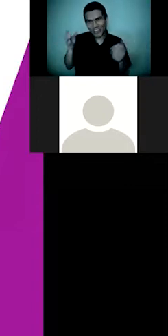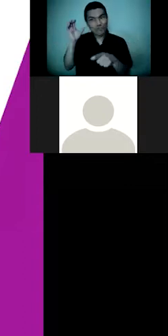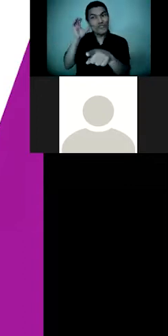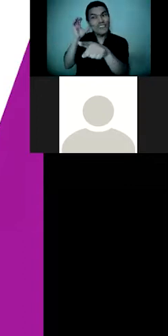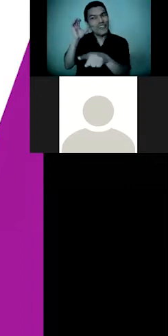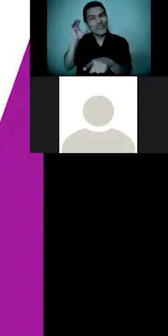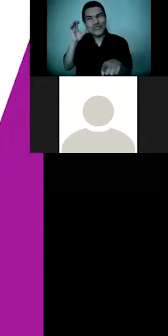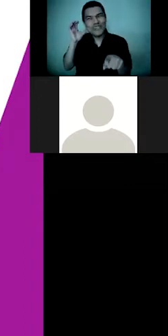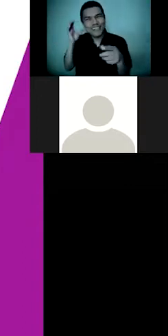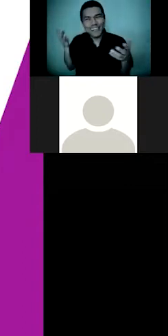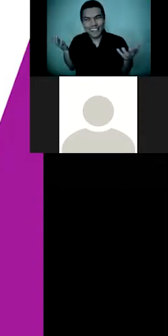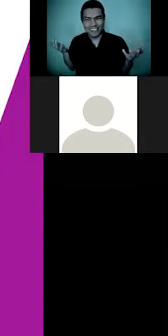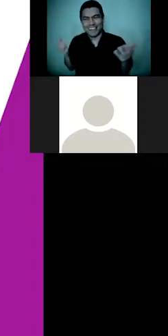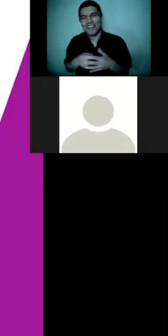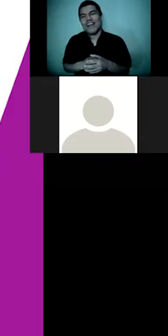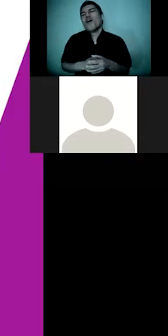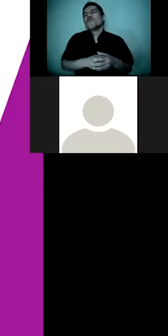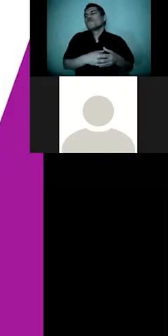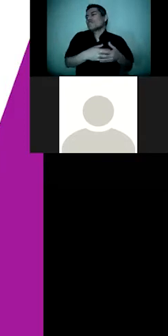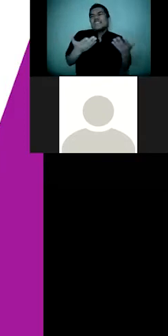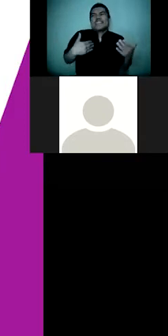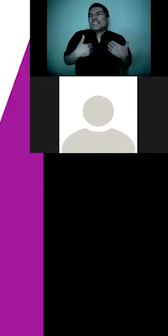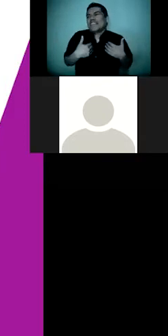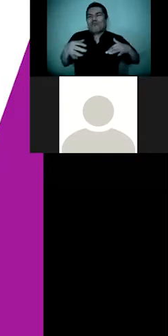¿Sabes qué es normal? Como oyentes,